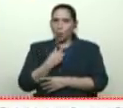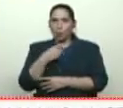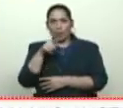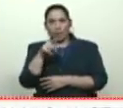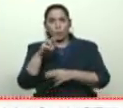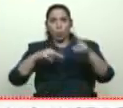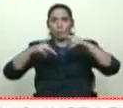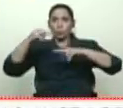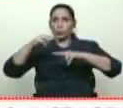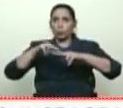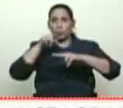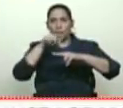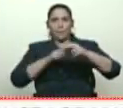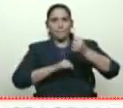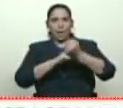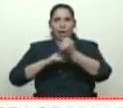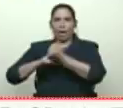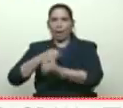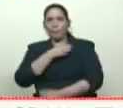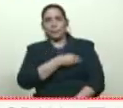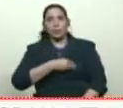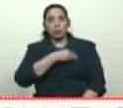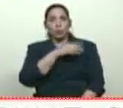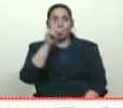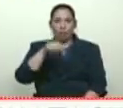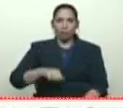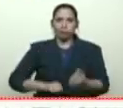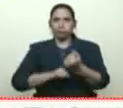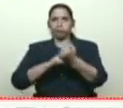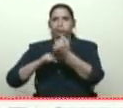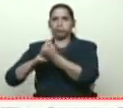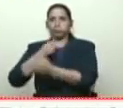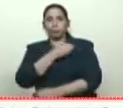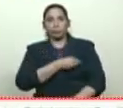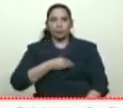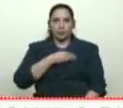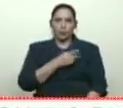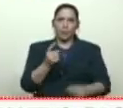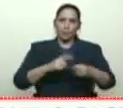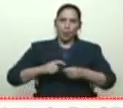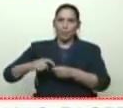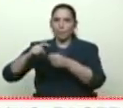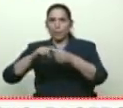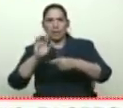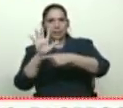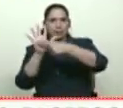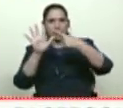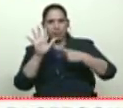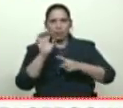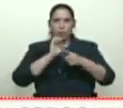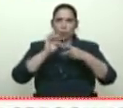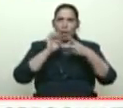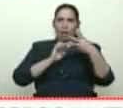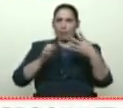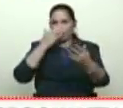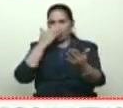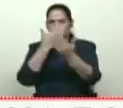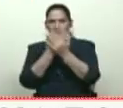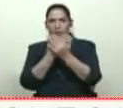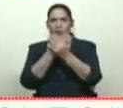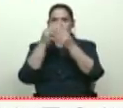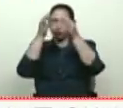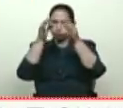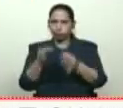allí las bases de misiones. Y la base de misiones contiene los elementos centrales, los 5 elementos que enfrentan, que definen